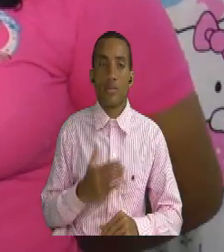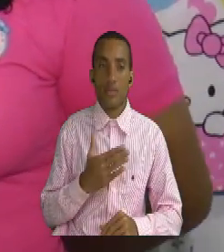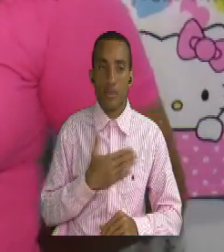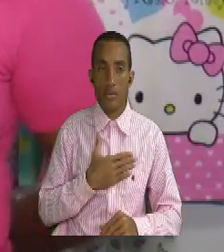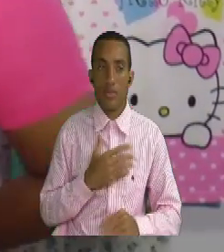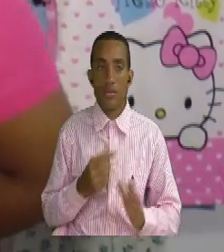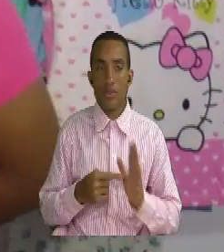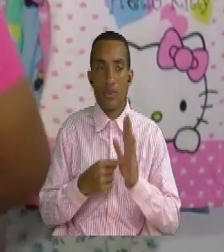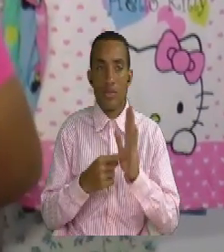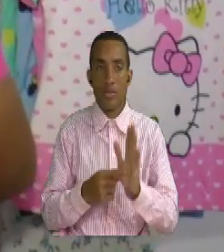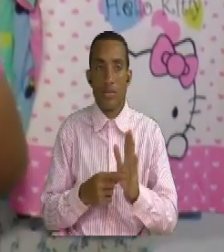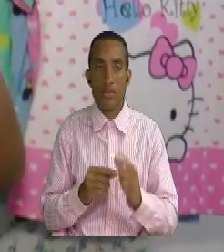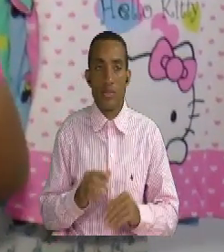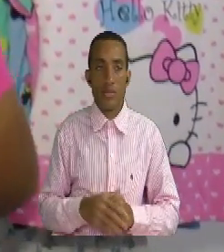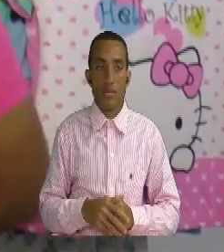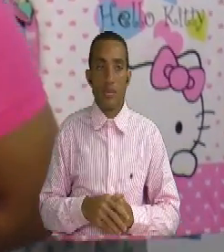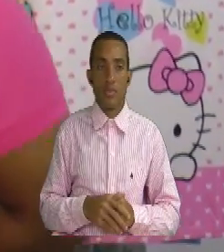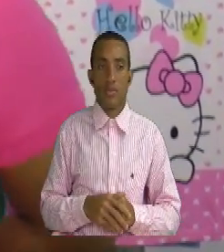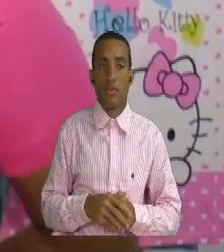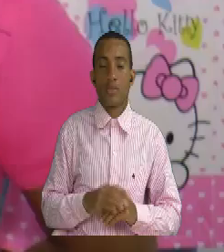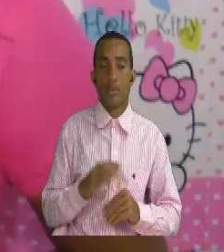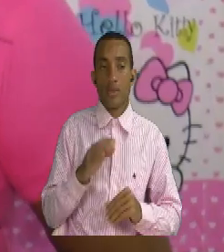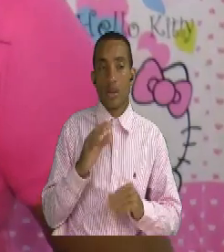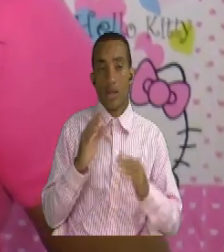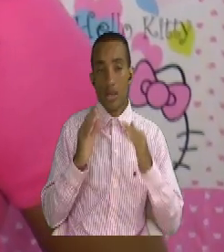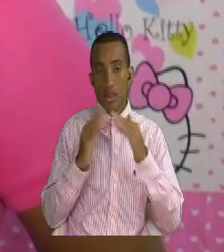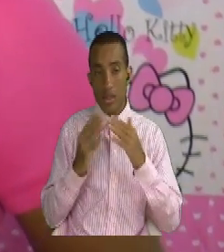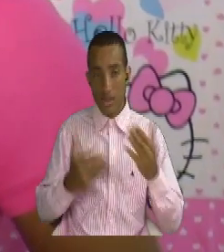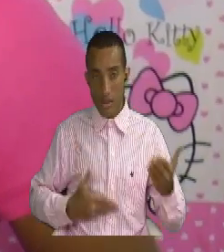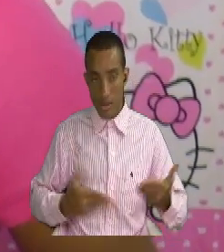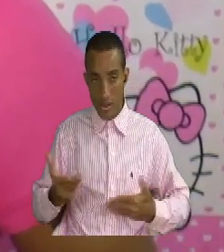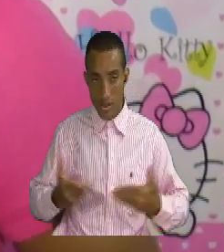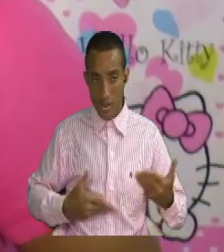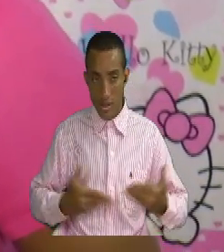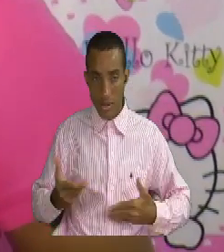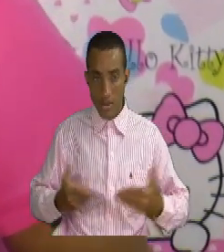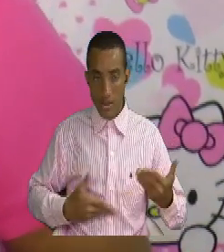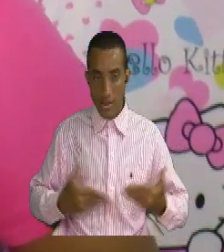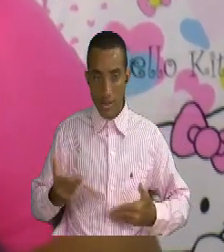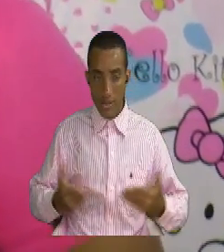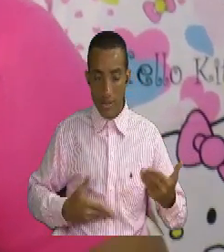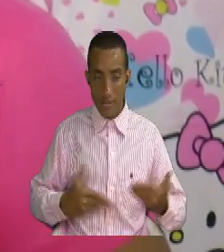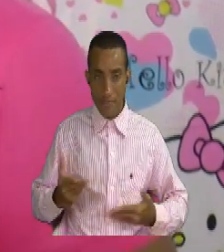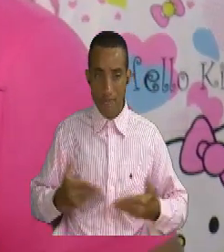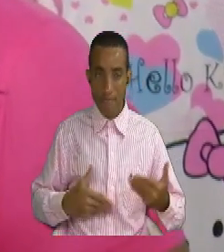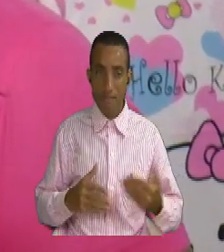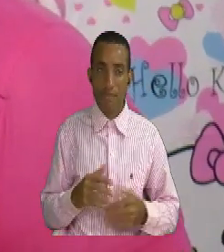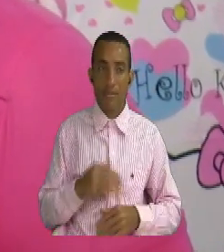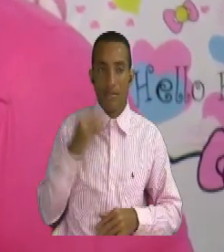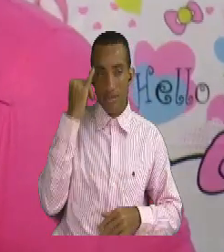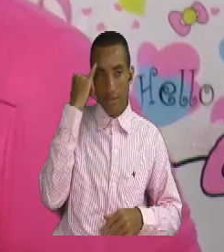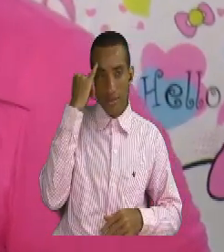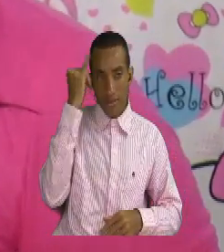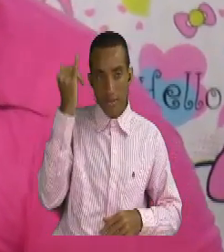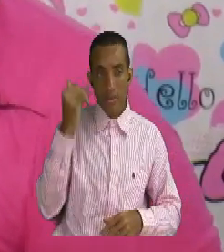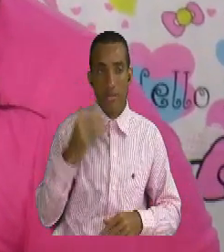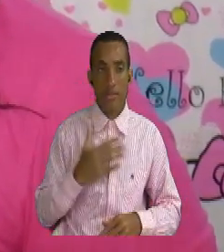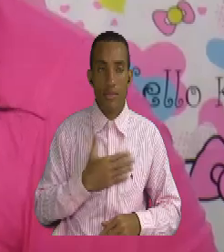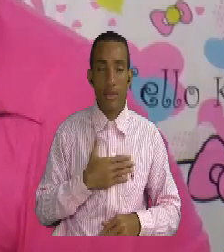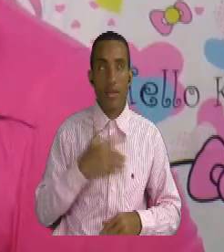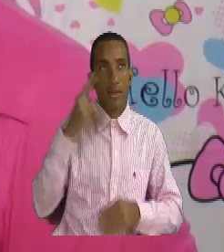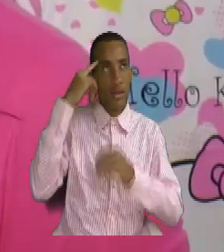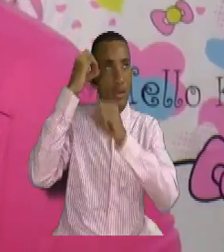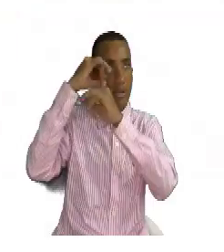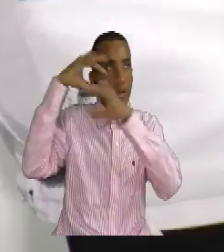placer presentarles Ser Madres Tienda. Ser Madres Tienda, pues es una idea que tuve, una visión que tuve, un sueño en